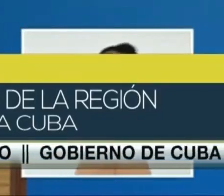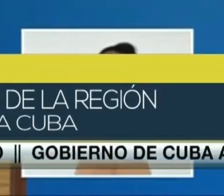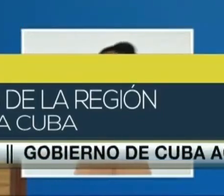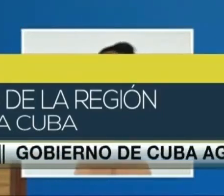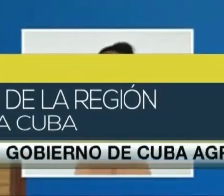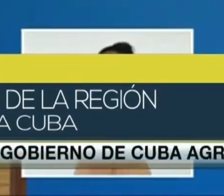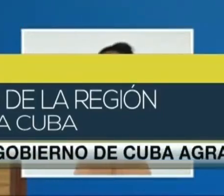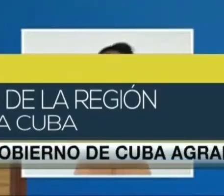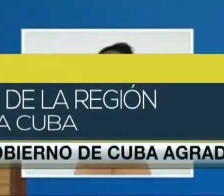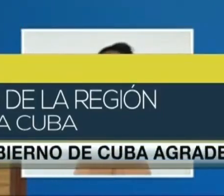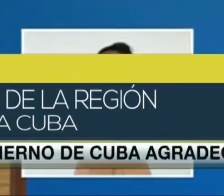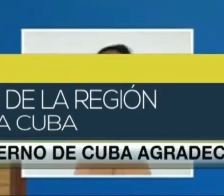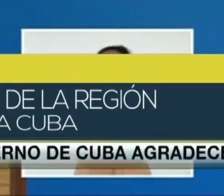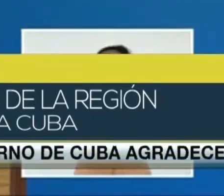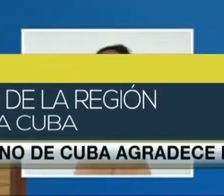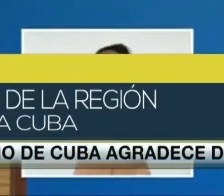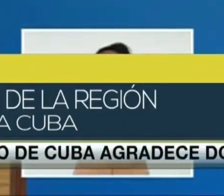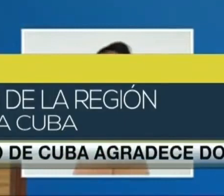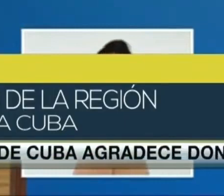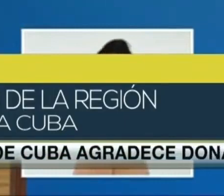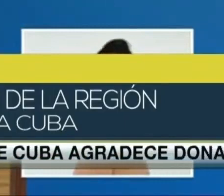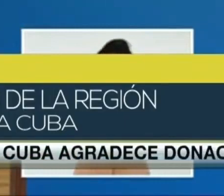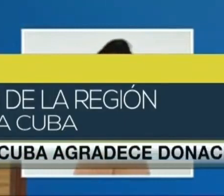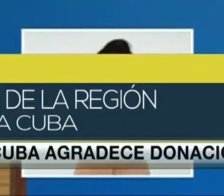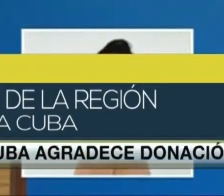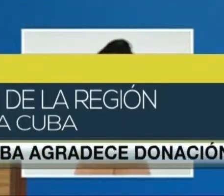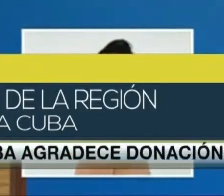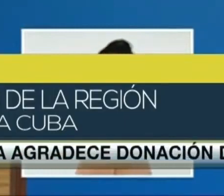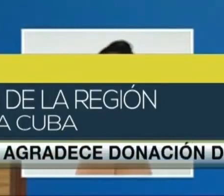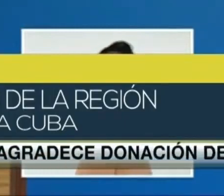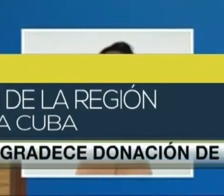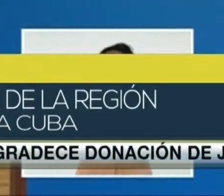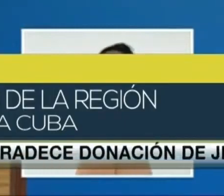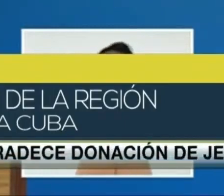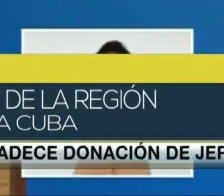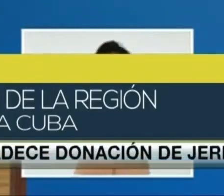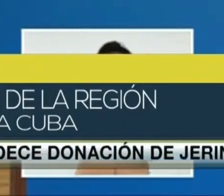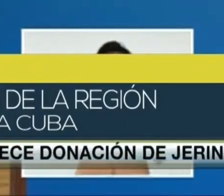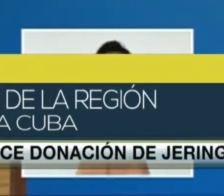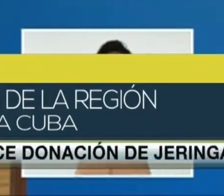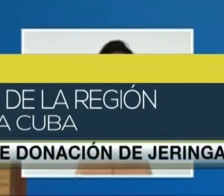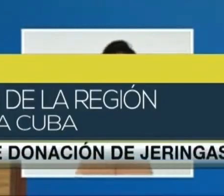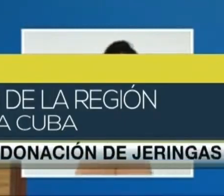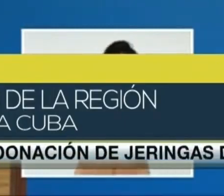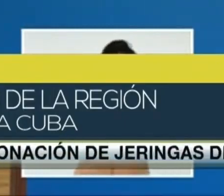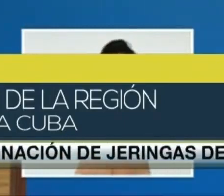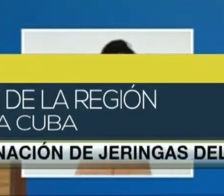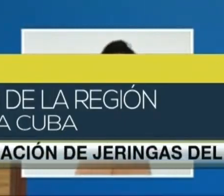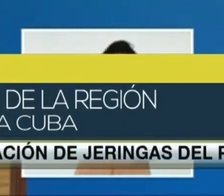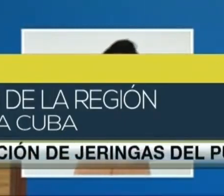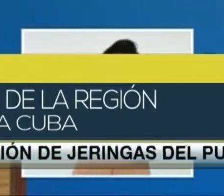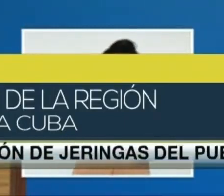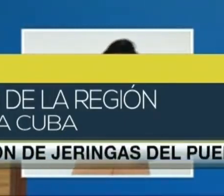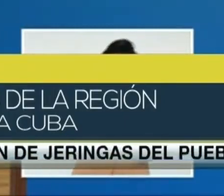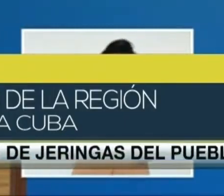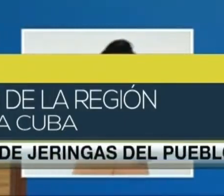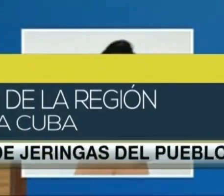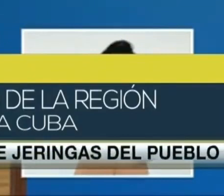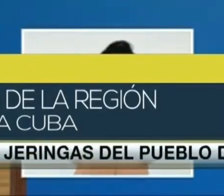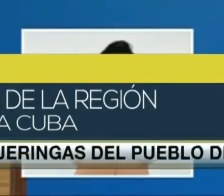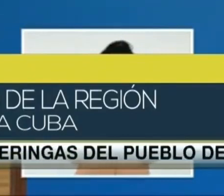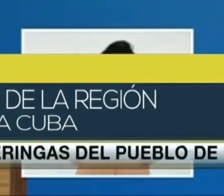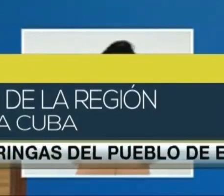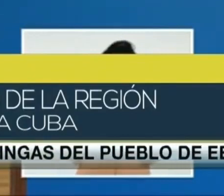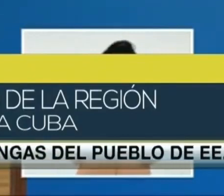diplomáticos estadounidenses en Cuba, lo cual es